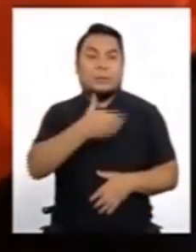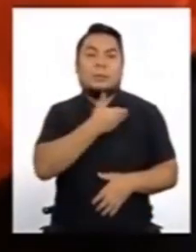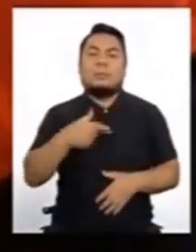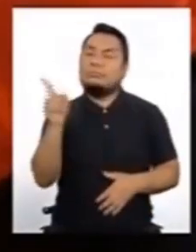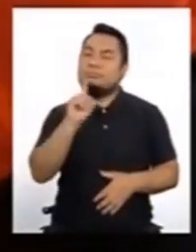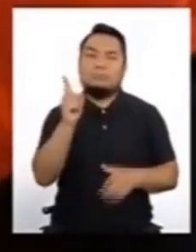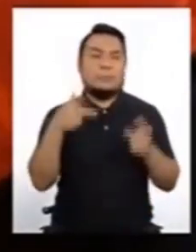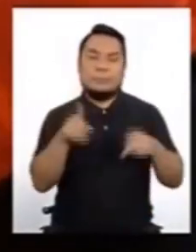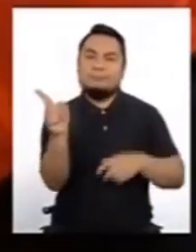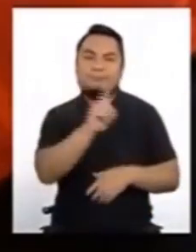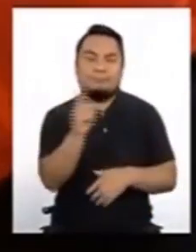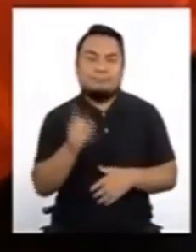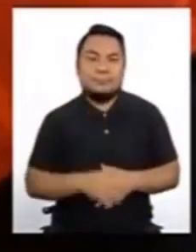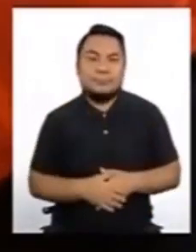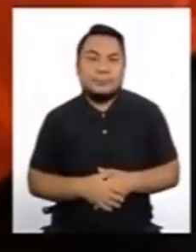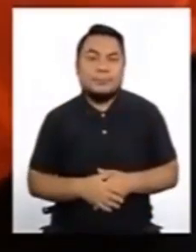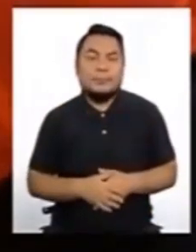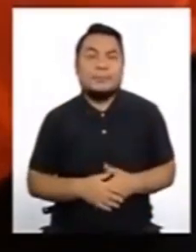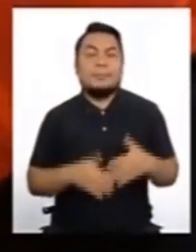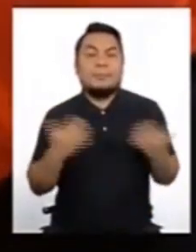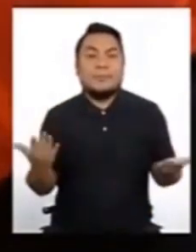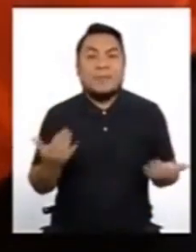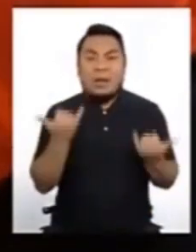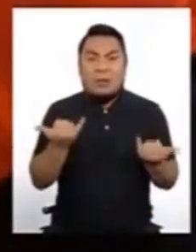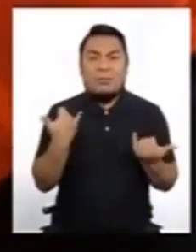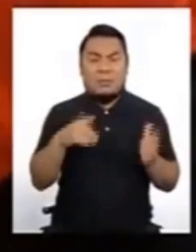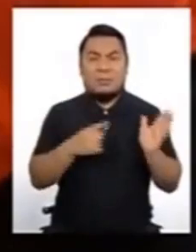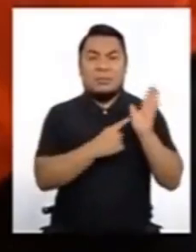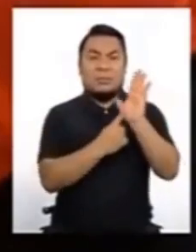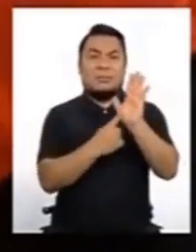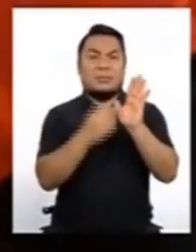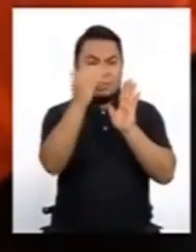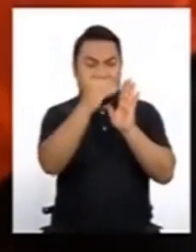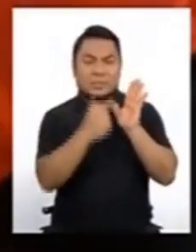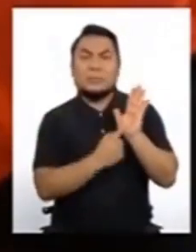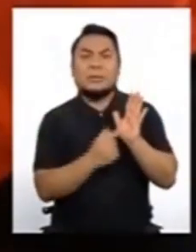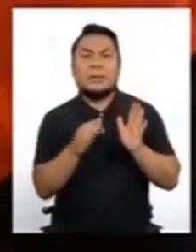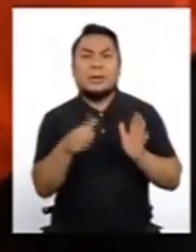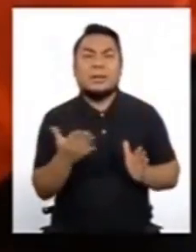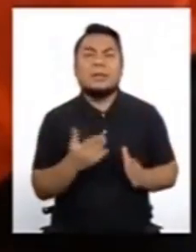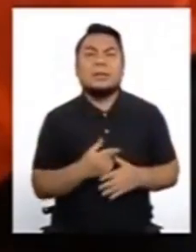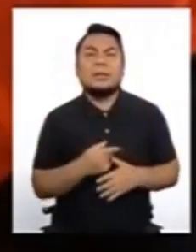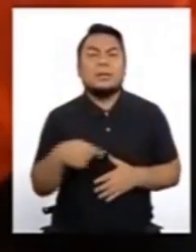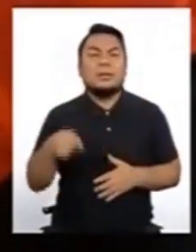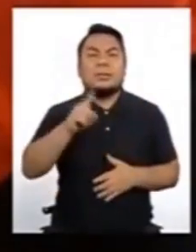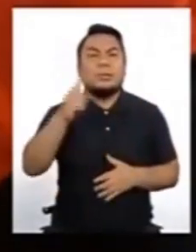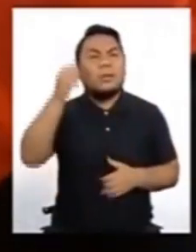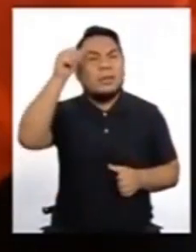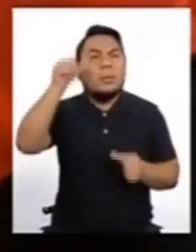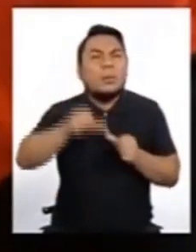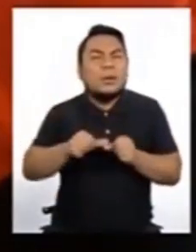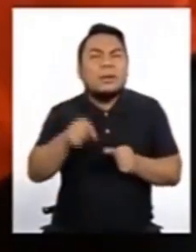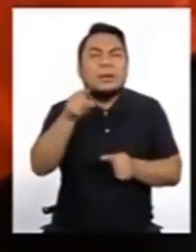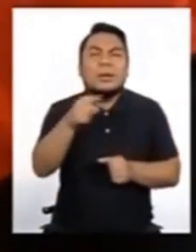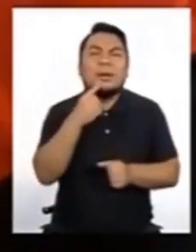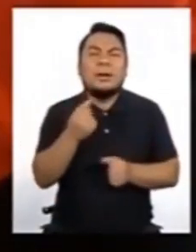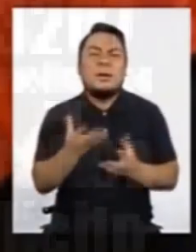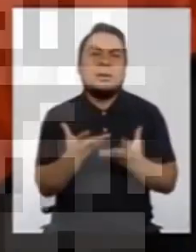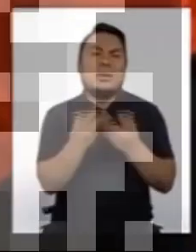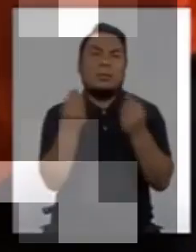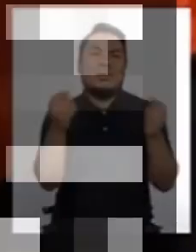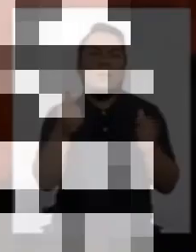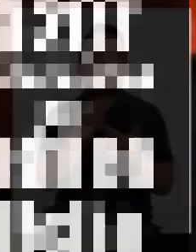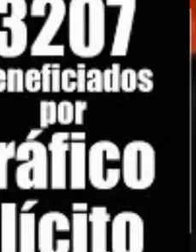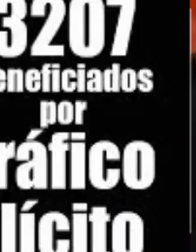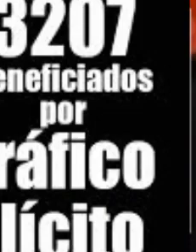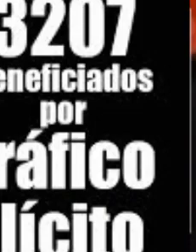no. Y más si recordamos recientemente, la historia reciente, no nos acordamos que hubo cantidad de